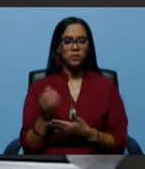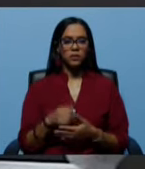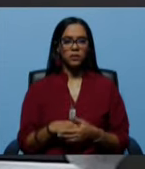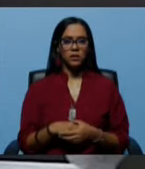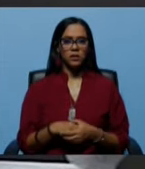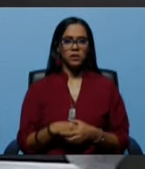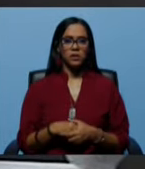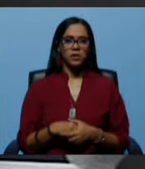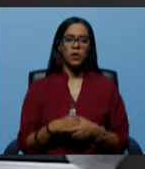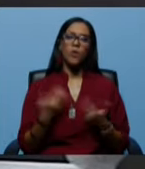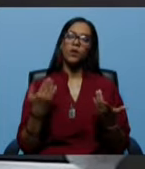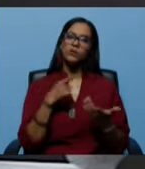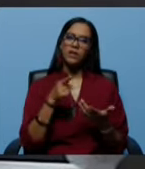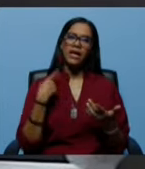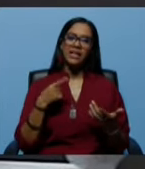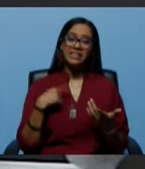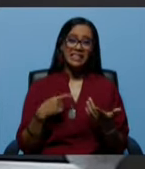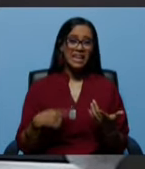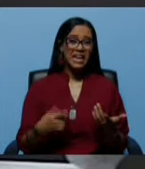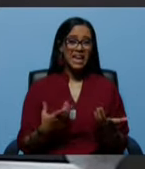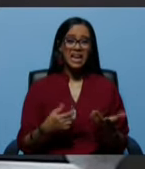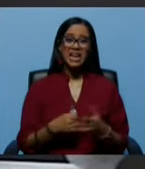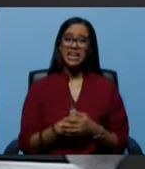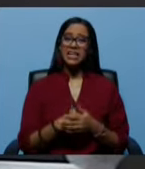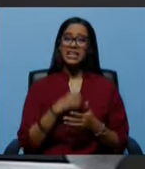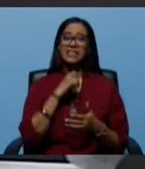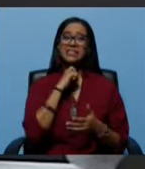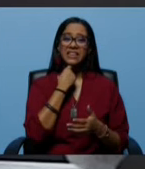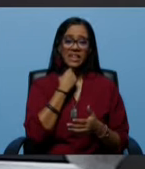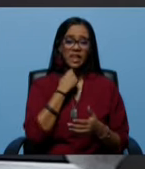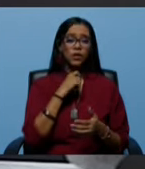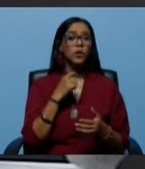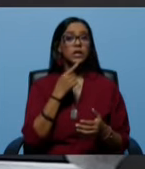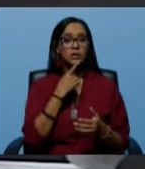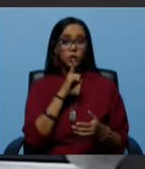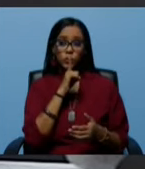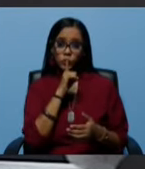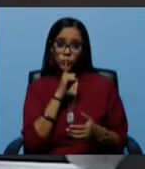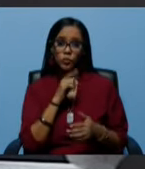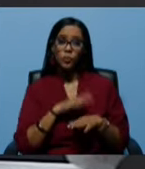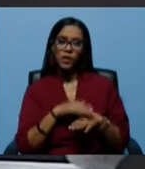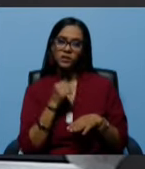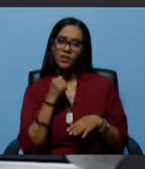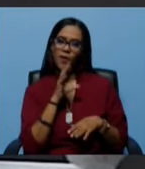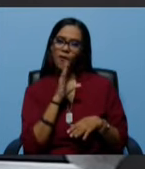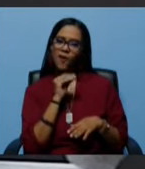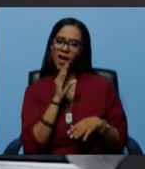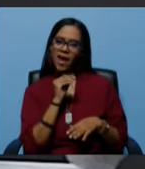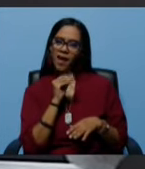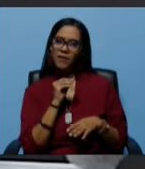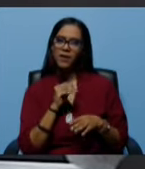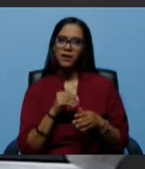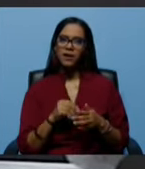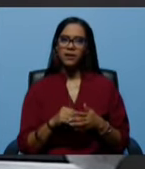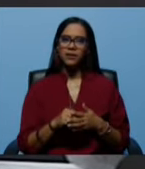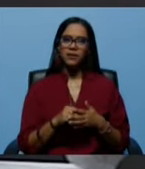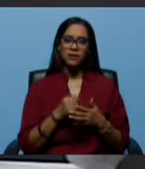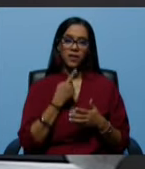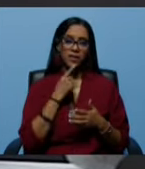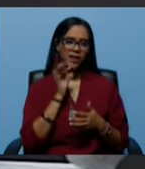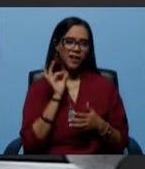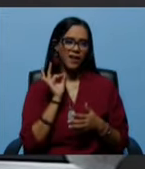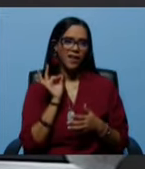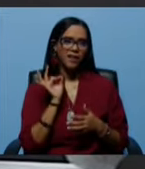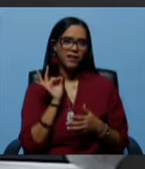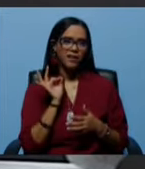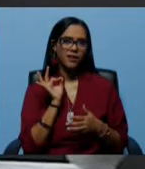Y cuando usted tiene rabo de paja, le dice, cállese, no diga nada, o